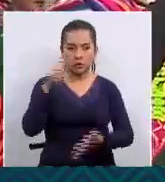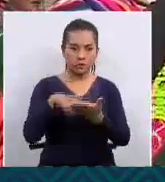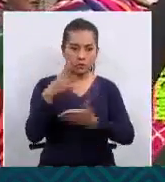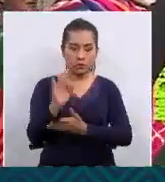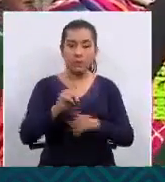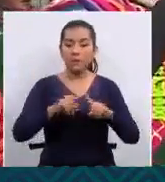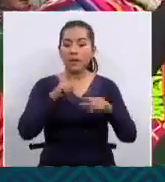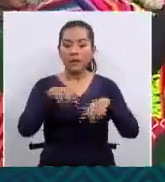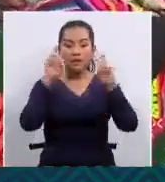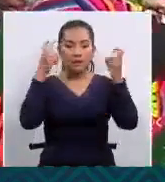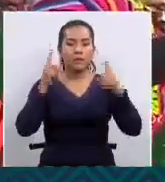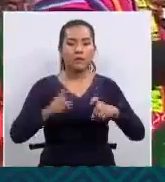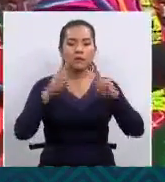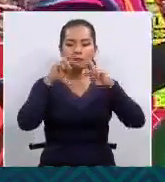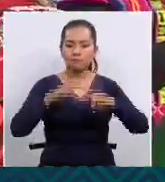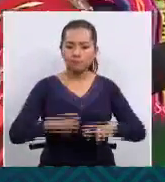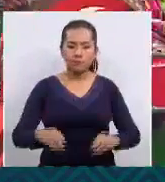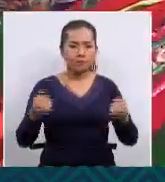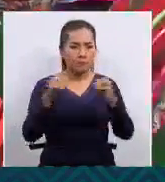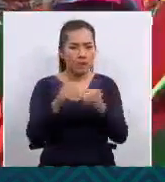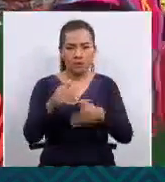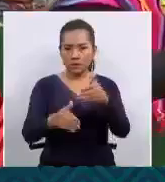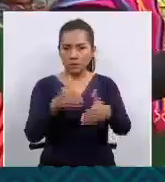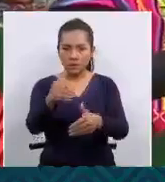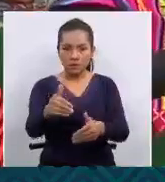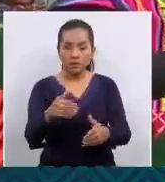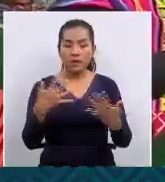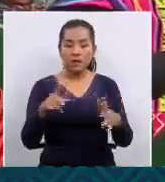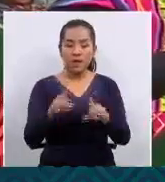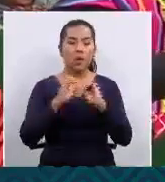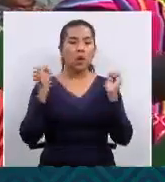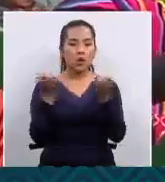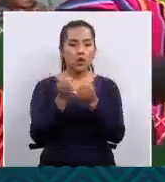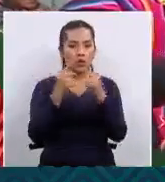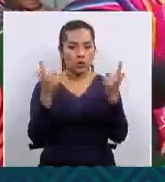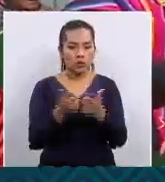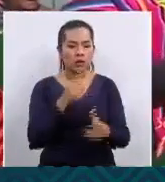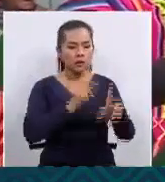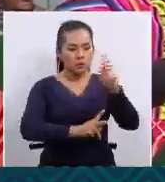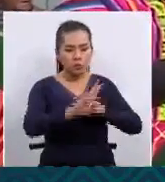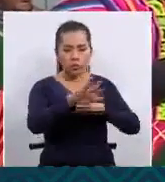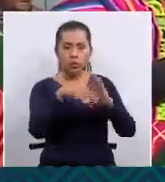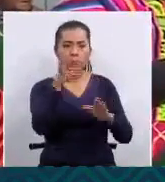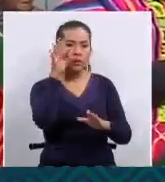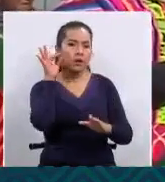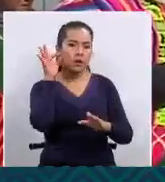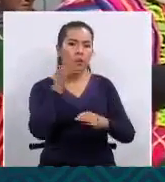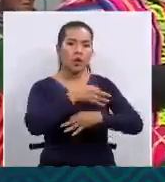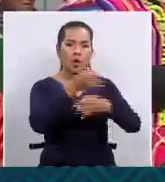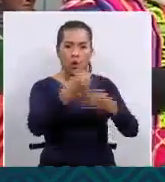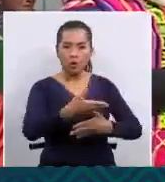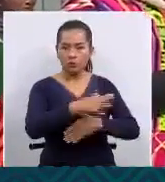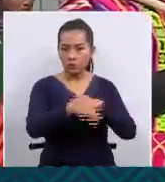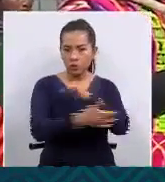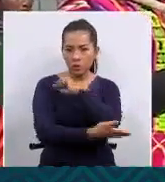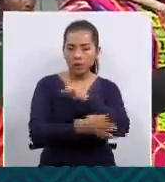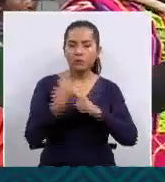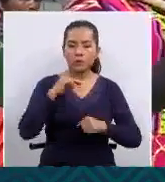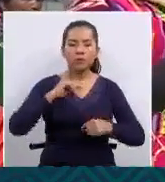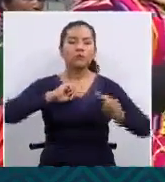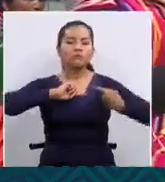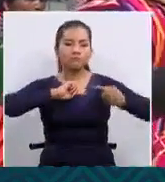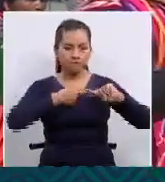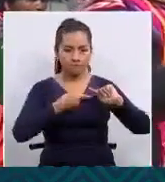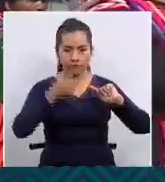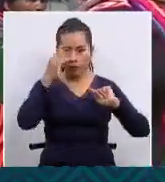mucho más allá, porque las organizaciones sociales, los pueblos indígenas originarios, estamos muy dolidos que en